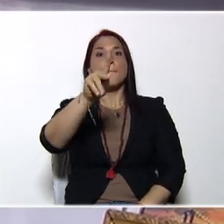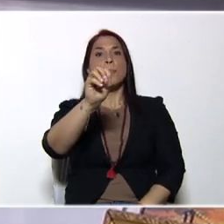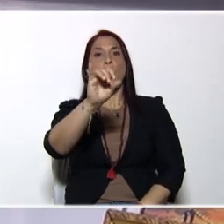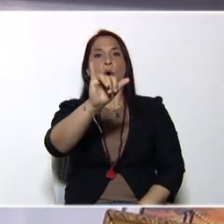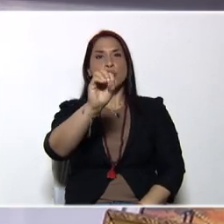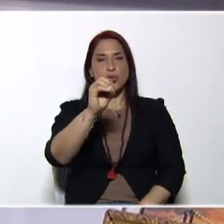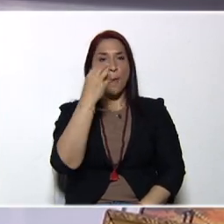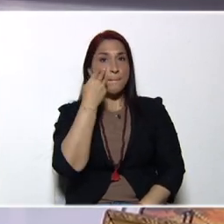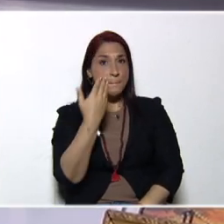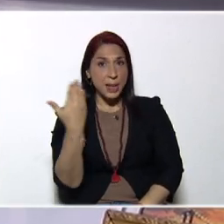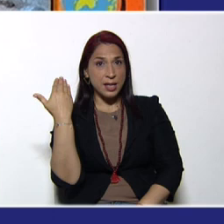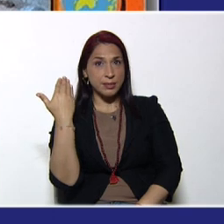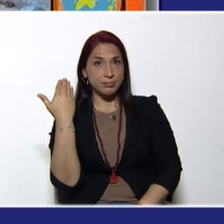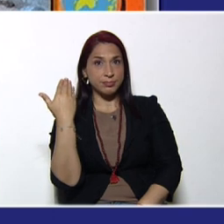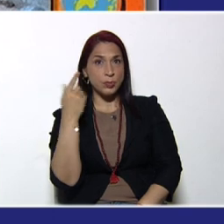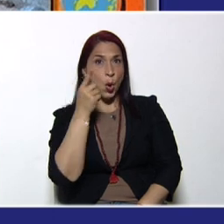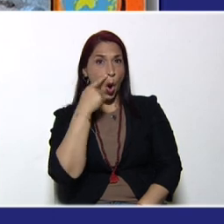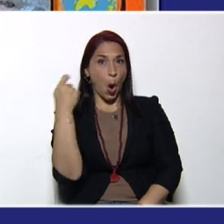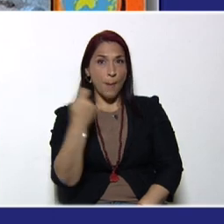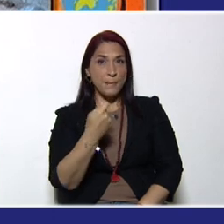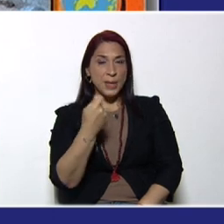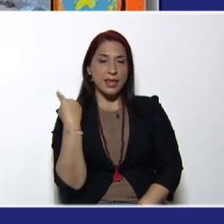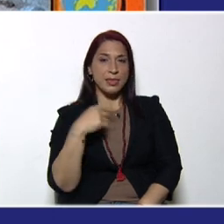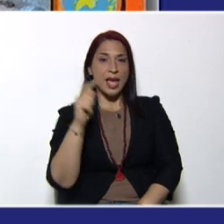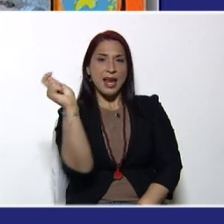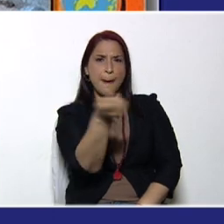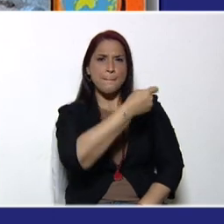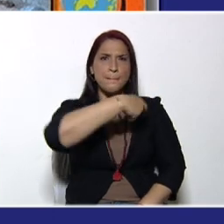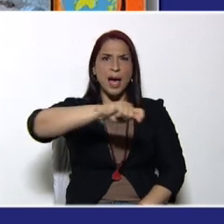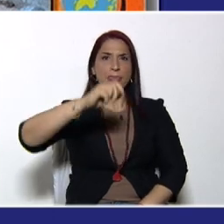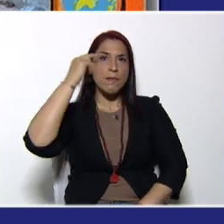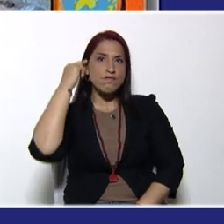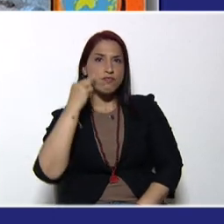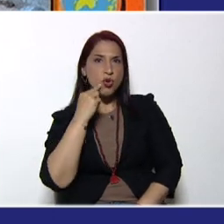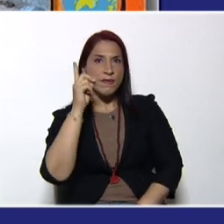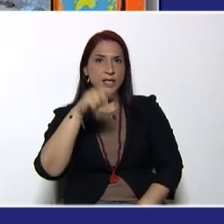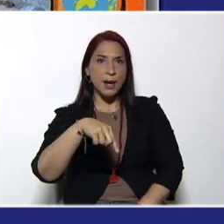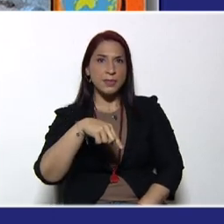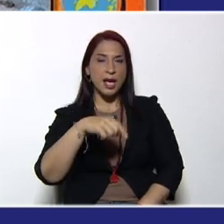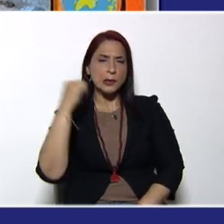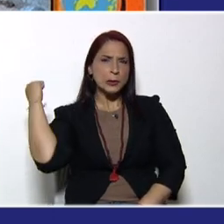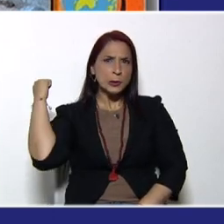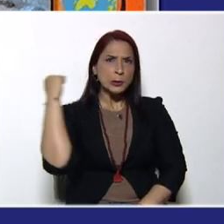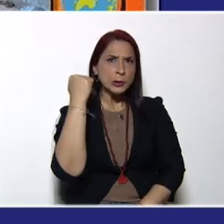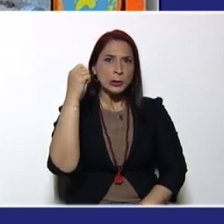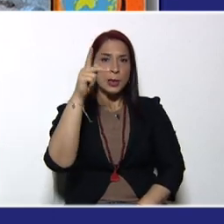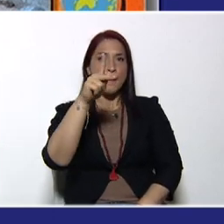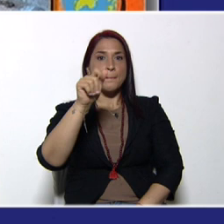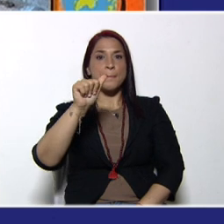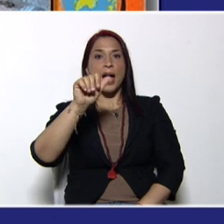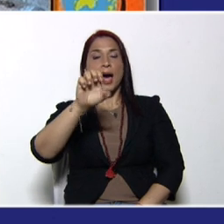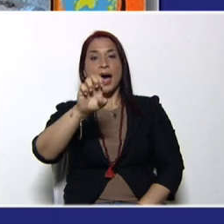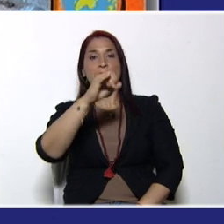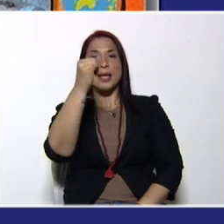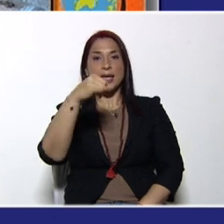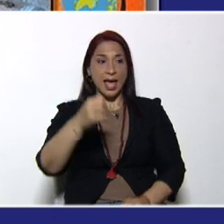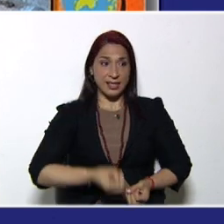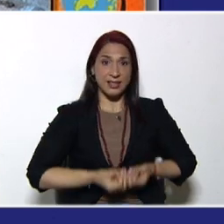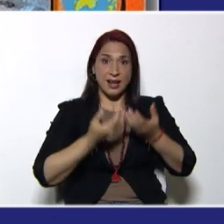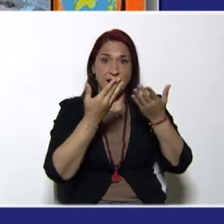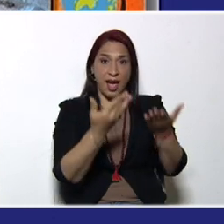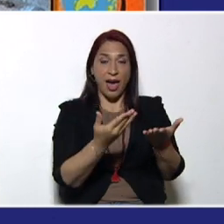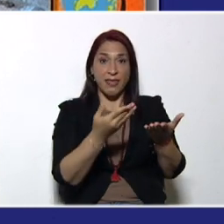en la parte central. Ese señor que tiene allí es una espada de Bolívar y una lanza de Páez, entregada a ellos luego de la